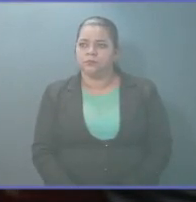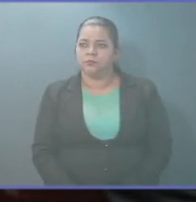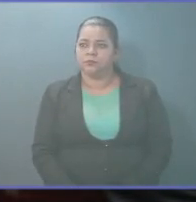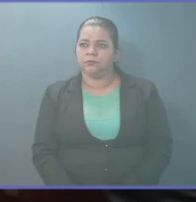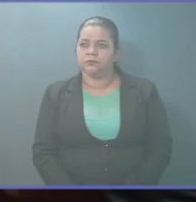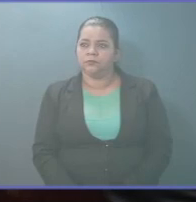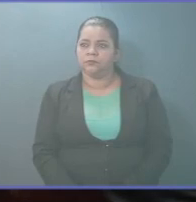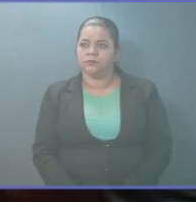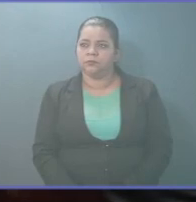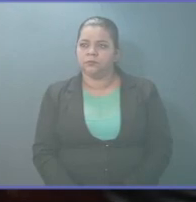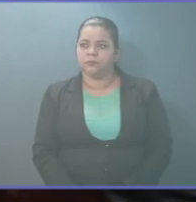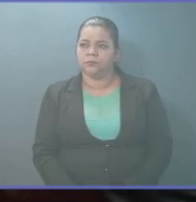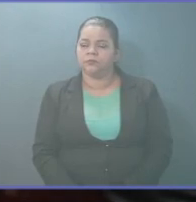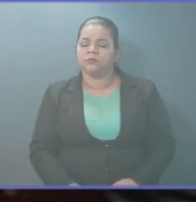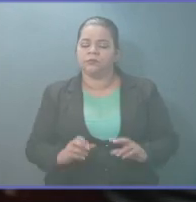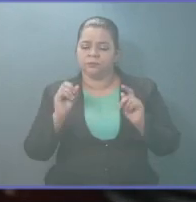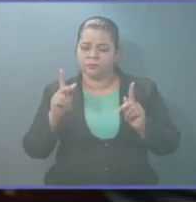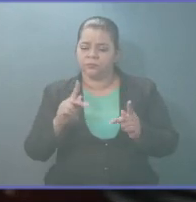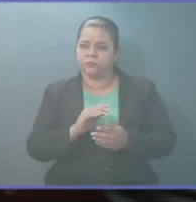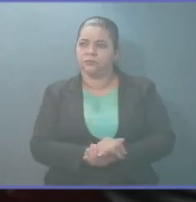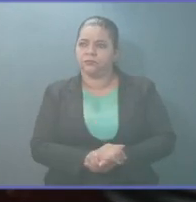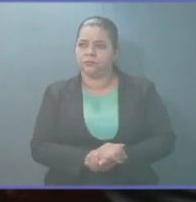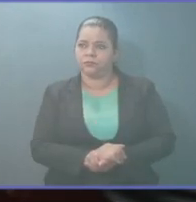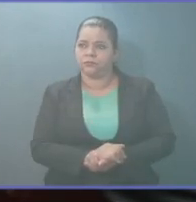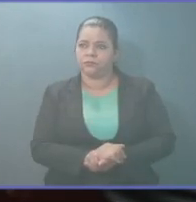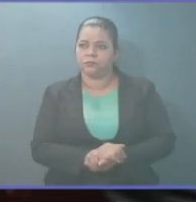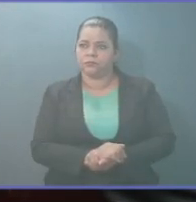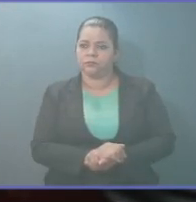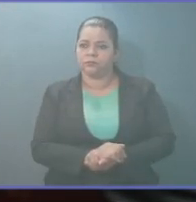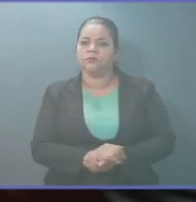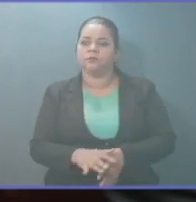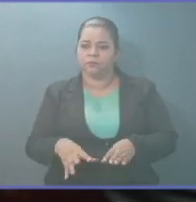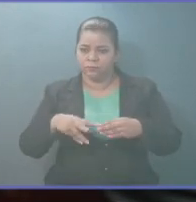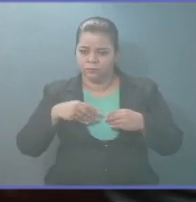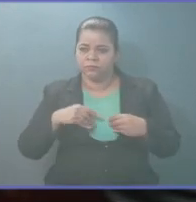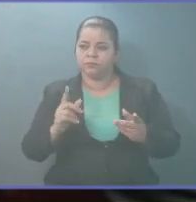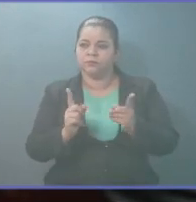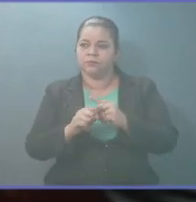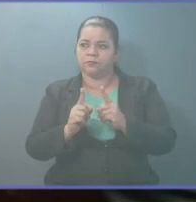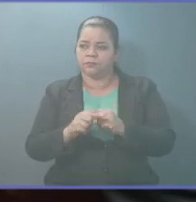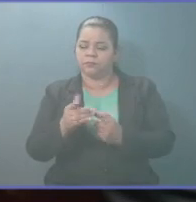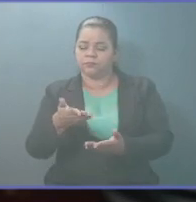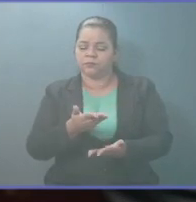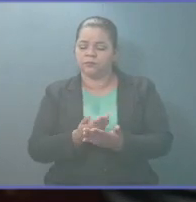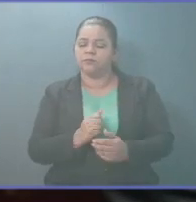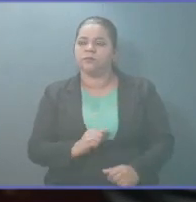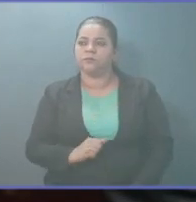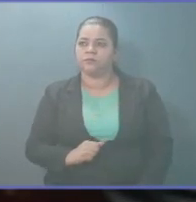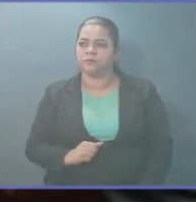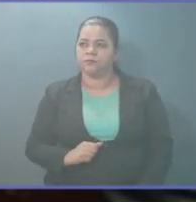Aceptando. Ok. Se aprueba, se acepta la observación.